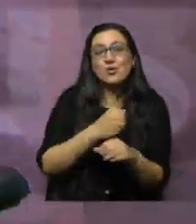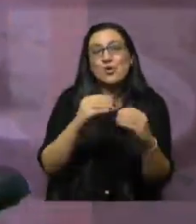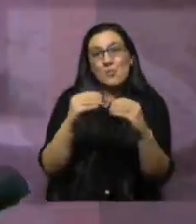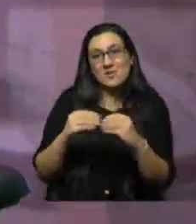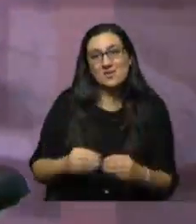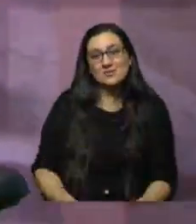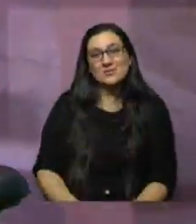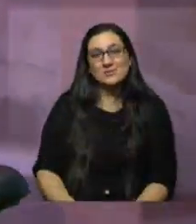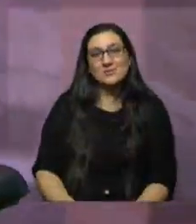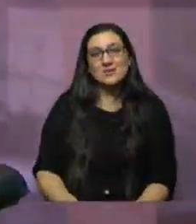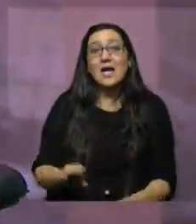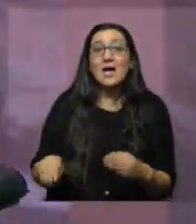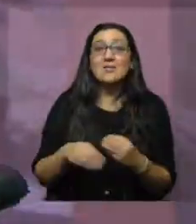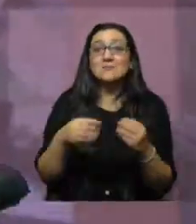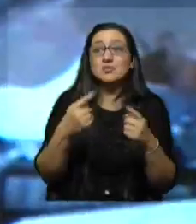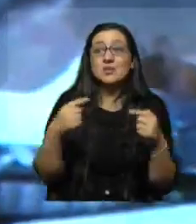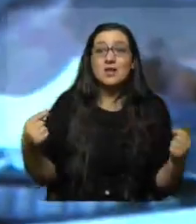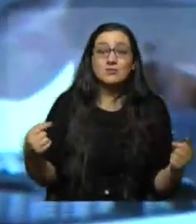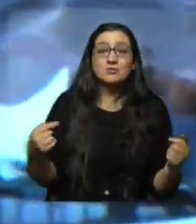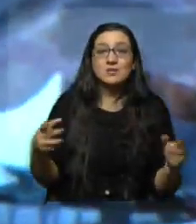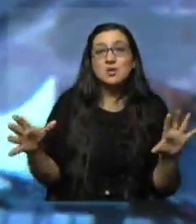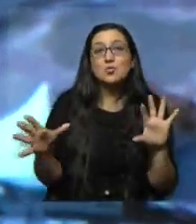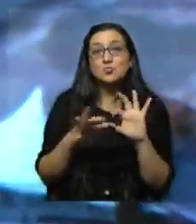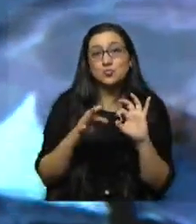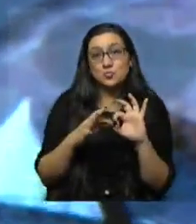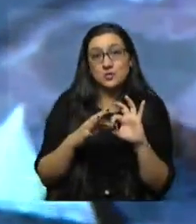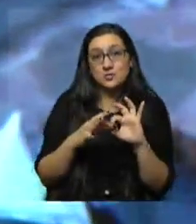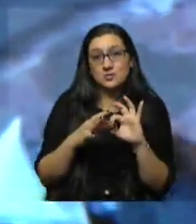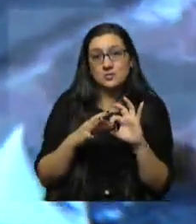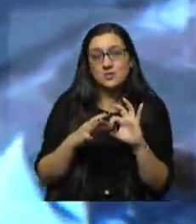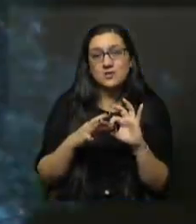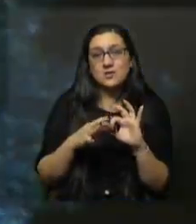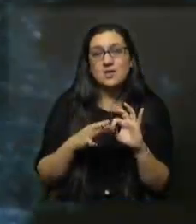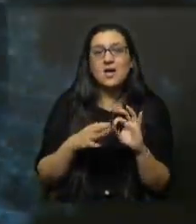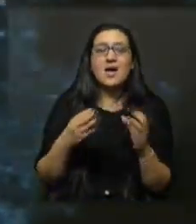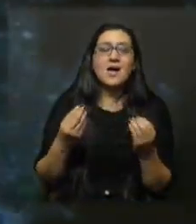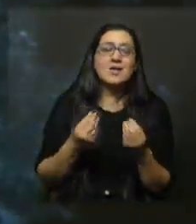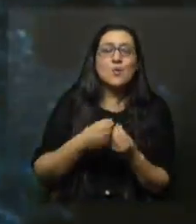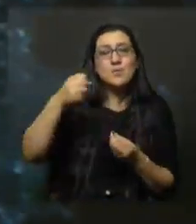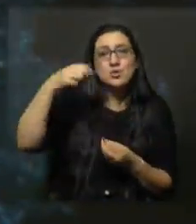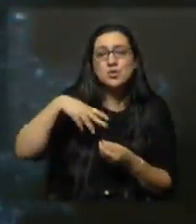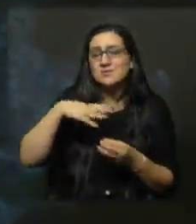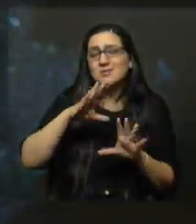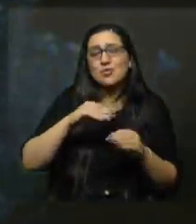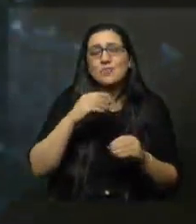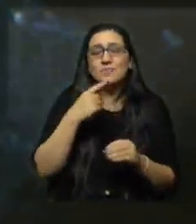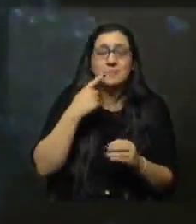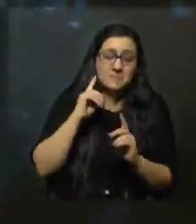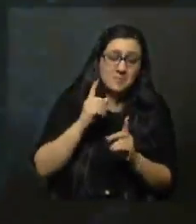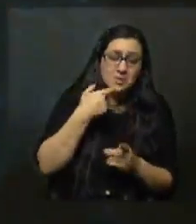calle. Además son esas cosas que realmente nos unen, ¿no? Mensajes de todo tipo, pienso también a nivel familiar, cuando a veces